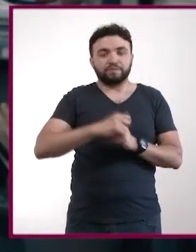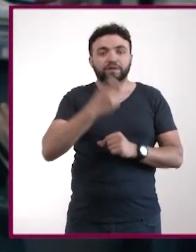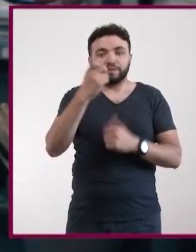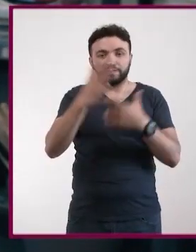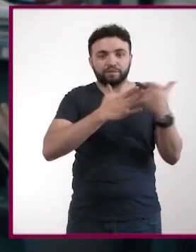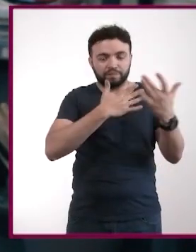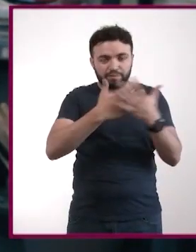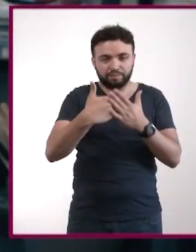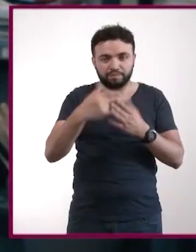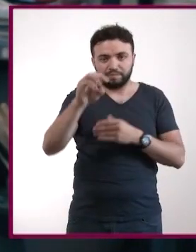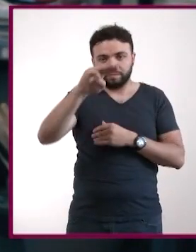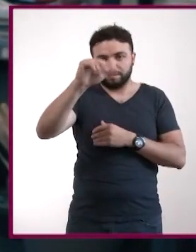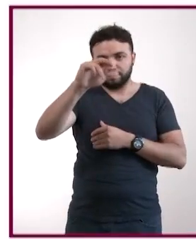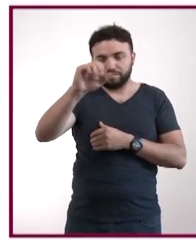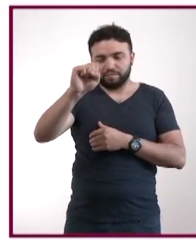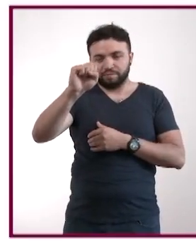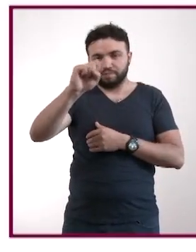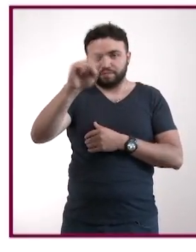las manos en la mano.